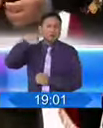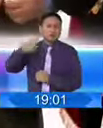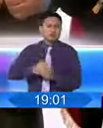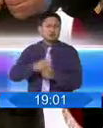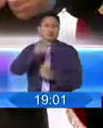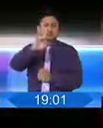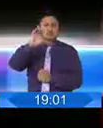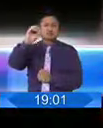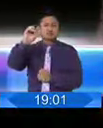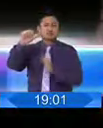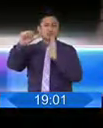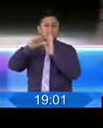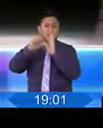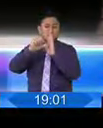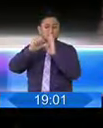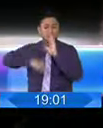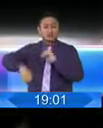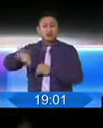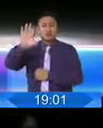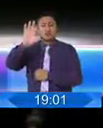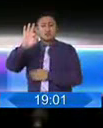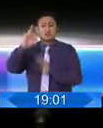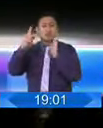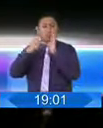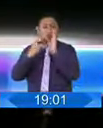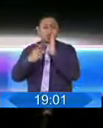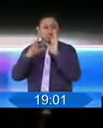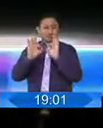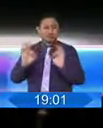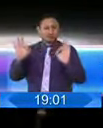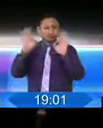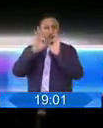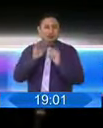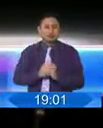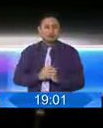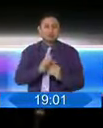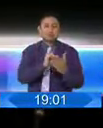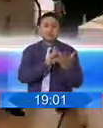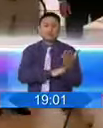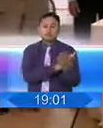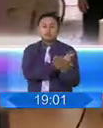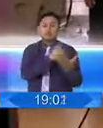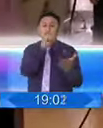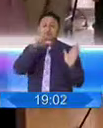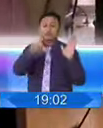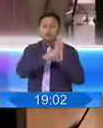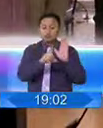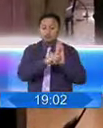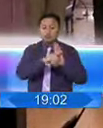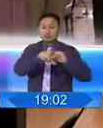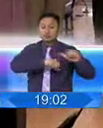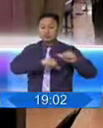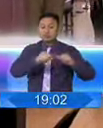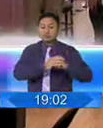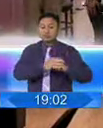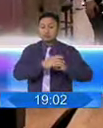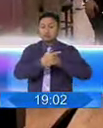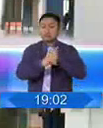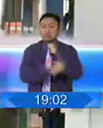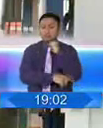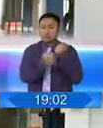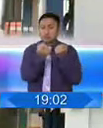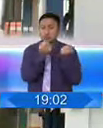80 artículos y 9 ejes fundamentales. En el proyecto se elimina de la ley el esquema administrativo de sanción y